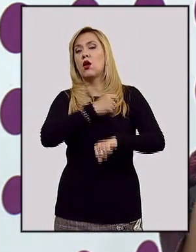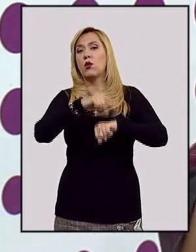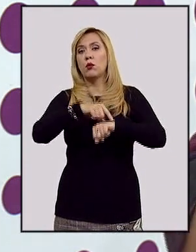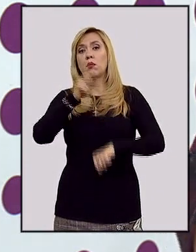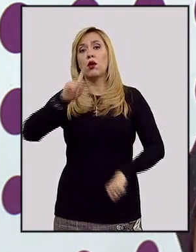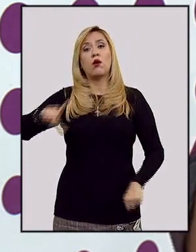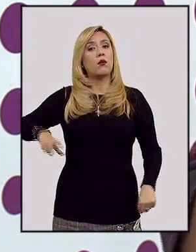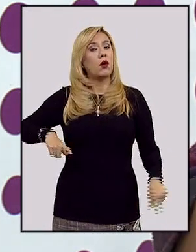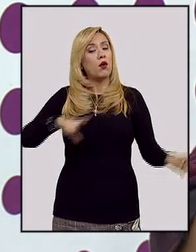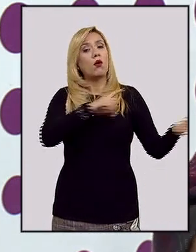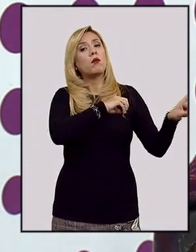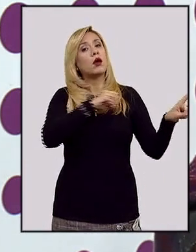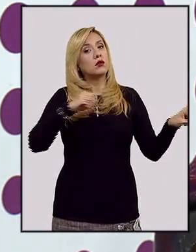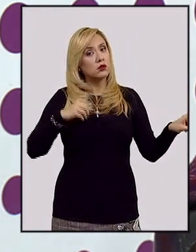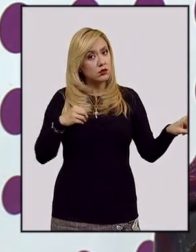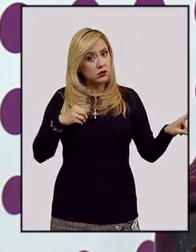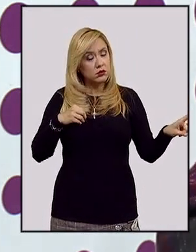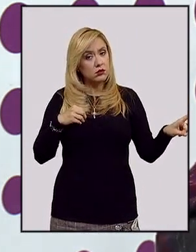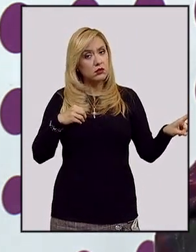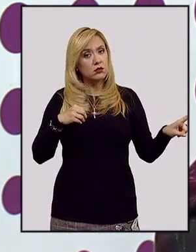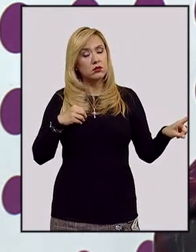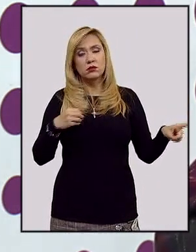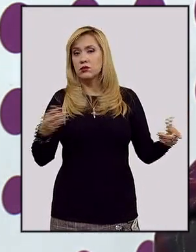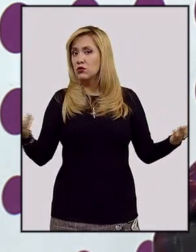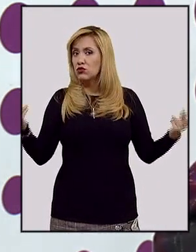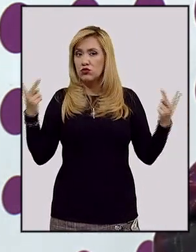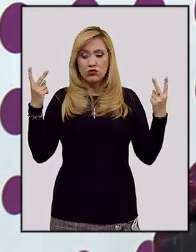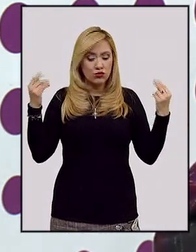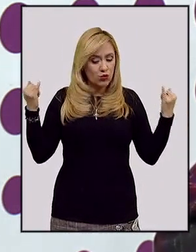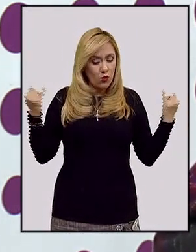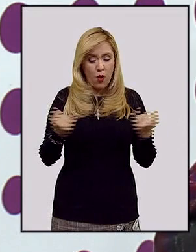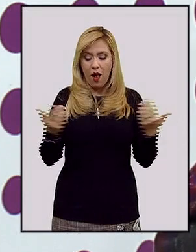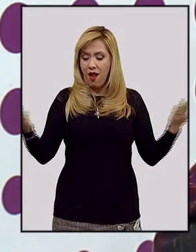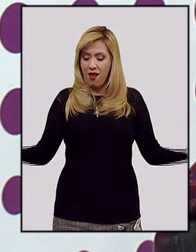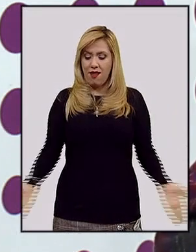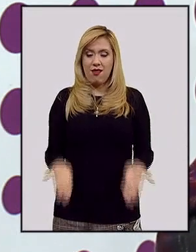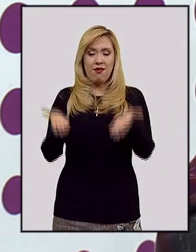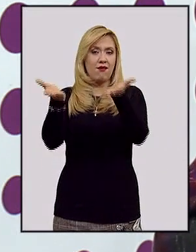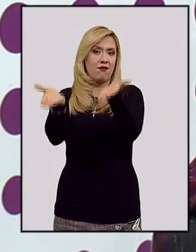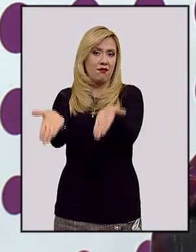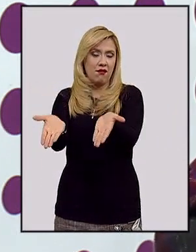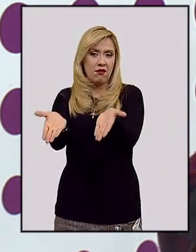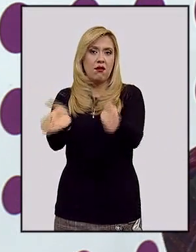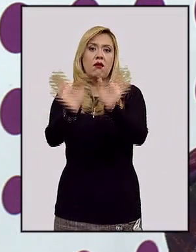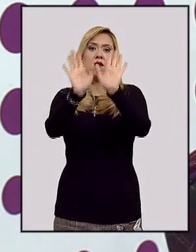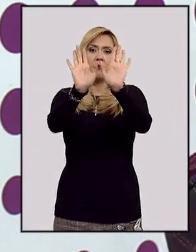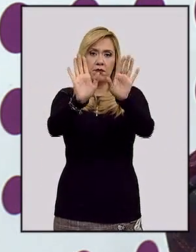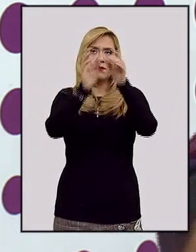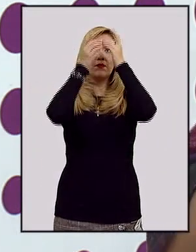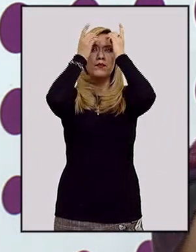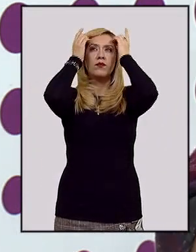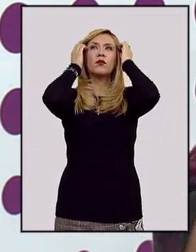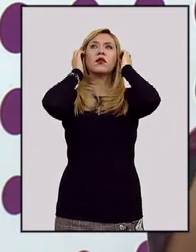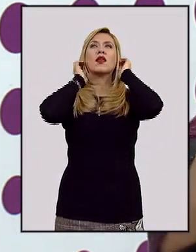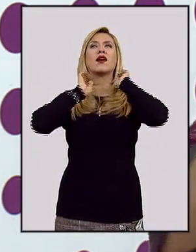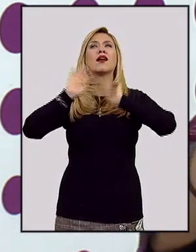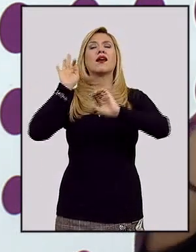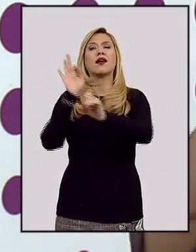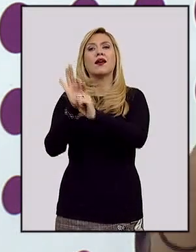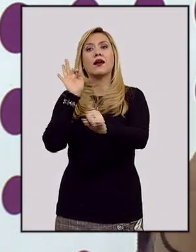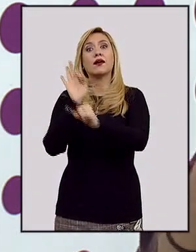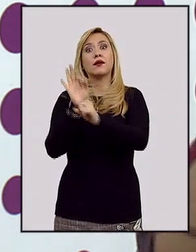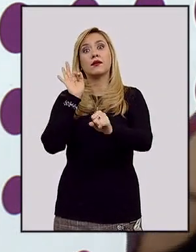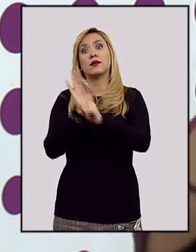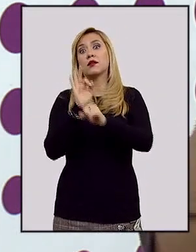idéntica, tanto en los primeros como en los segundos. Entonces sería importante considerar ya no defender en todos